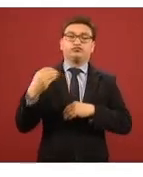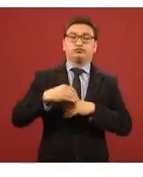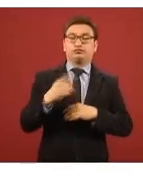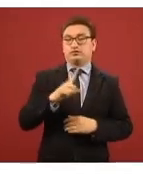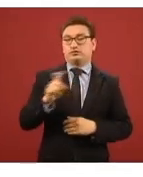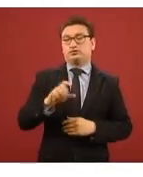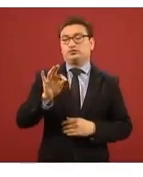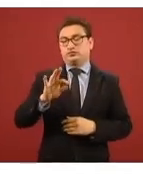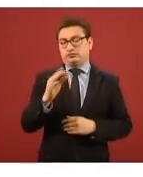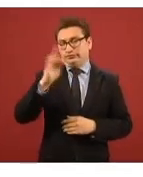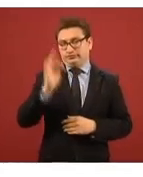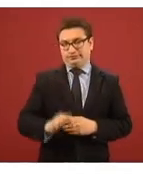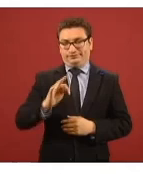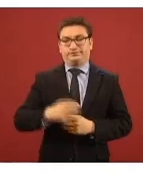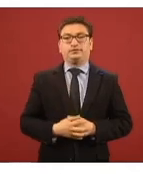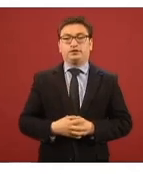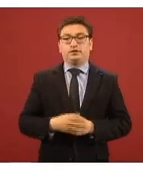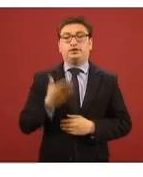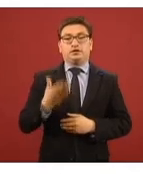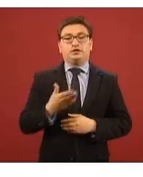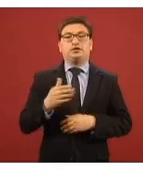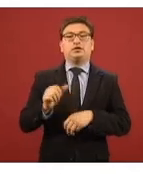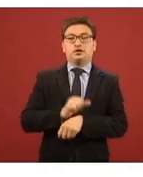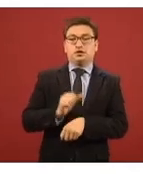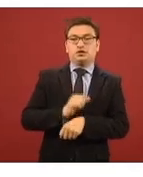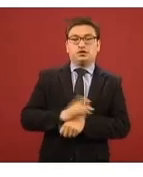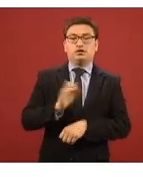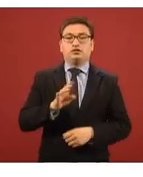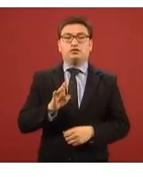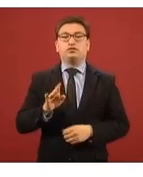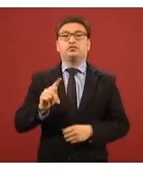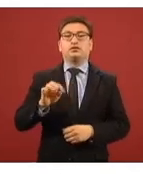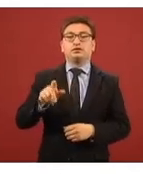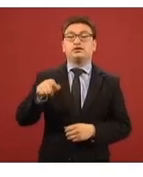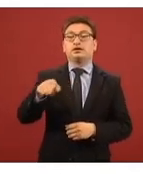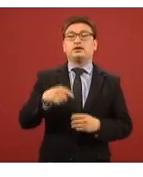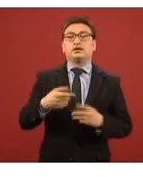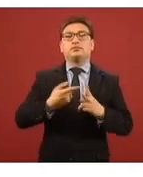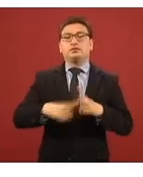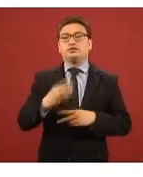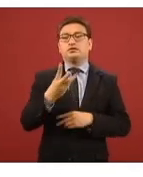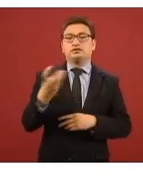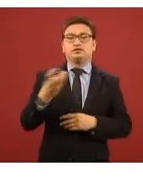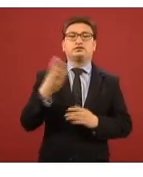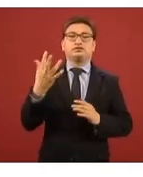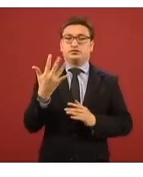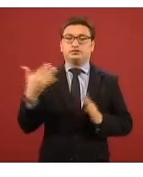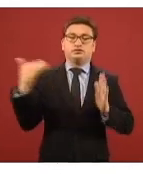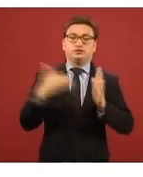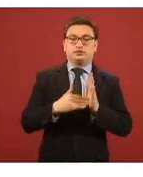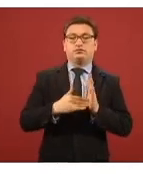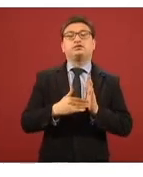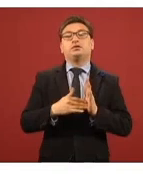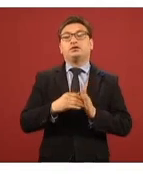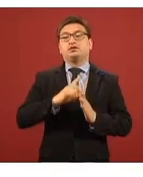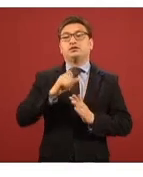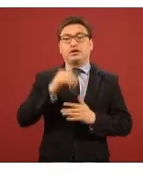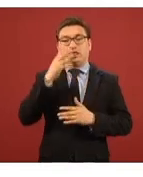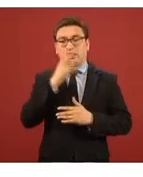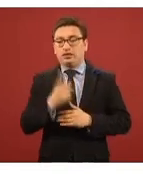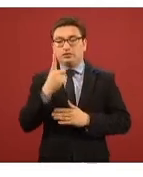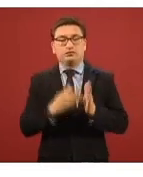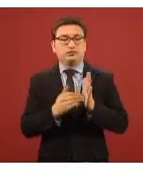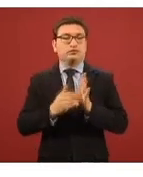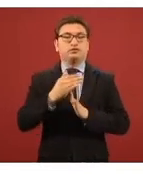ciento un vehículo corvette este vehículo corvette en presión 353.000 se vendió en casi un millón de pesos